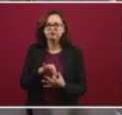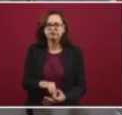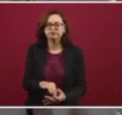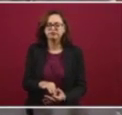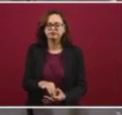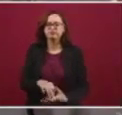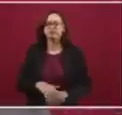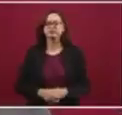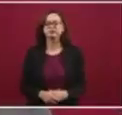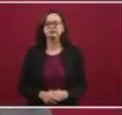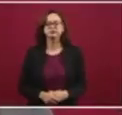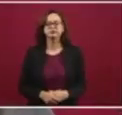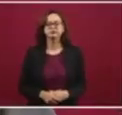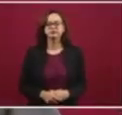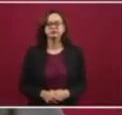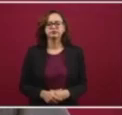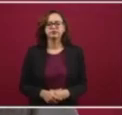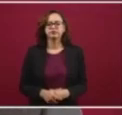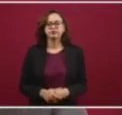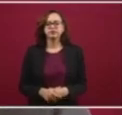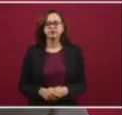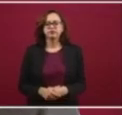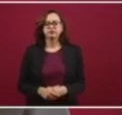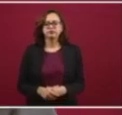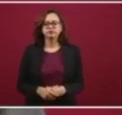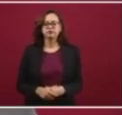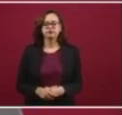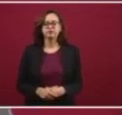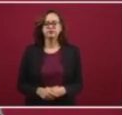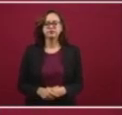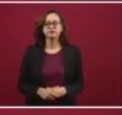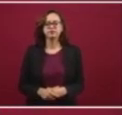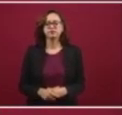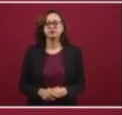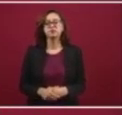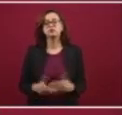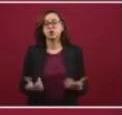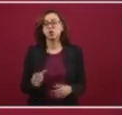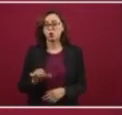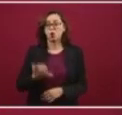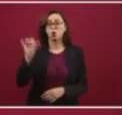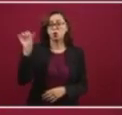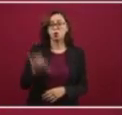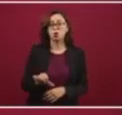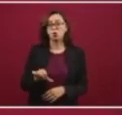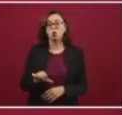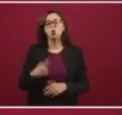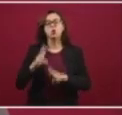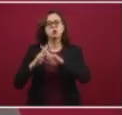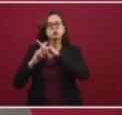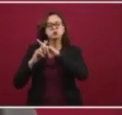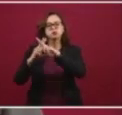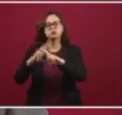Por eso hoy vamos a llevar a cabo una ceremonia luctuosa